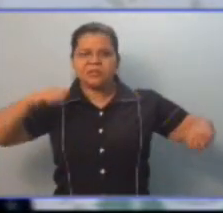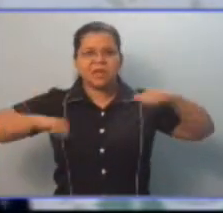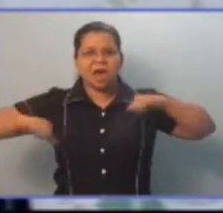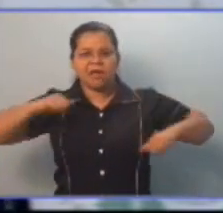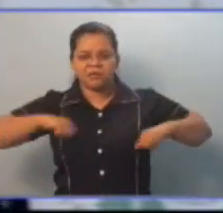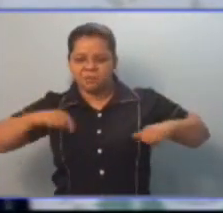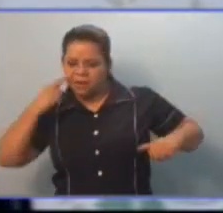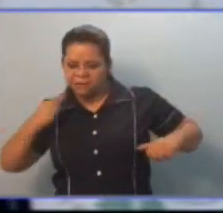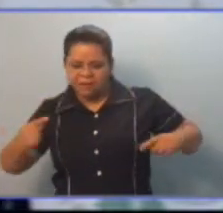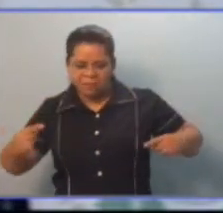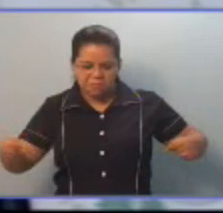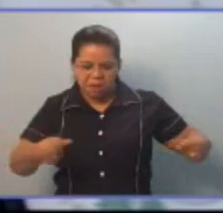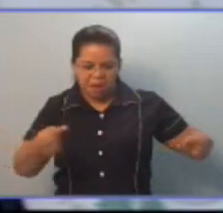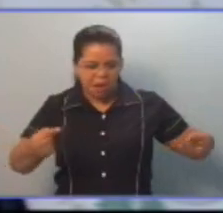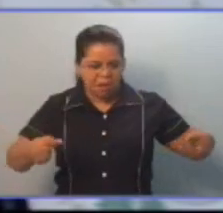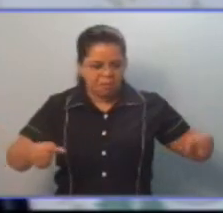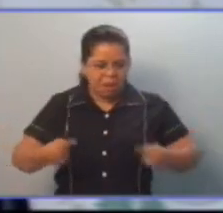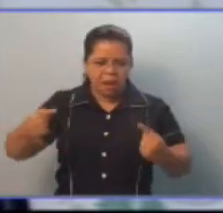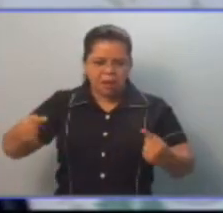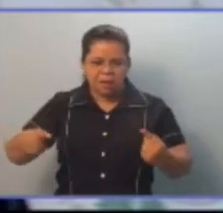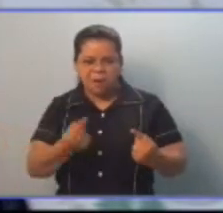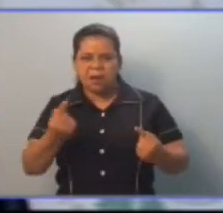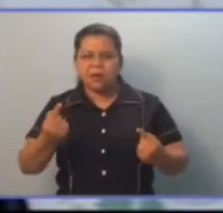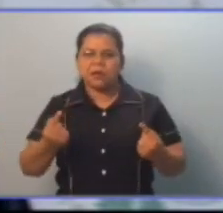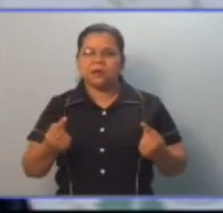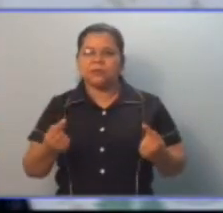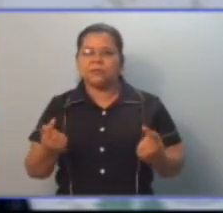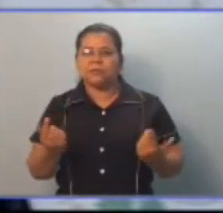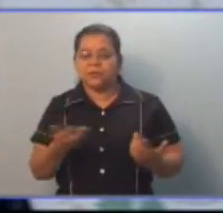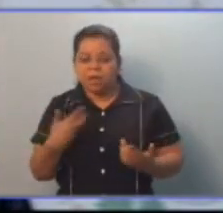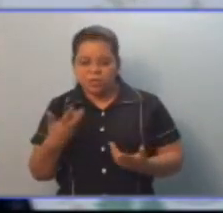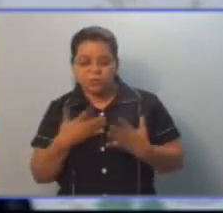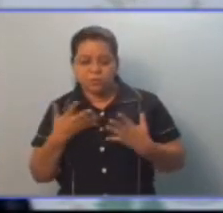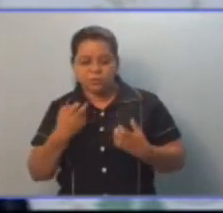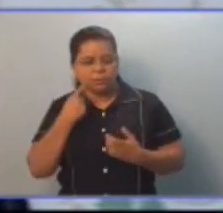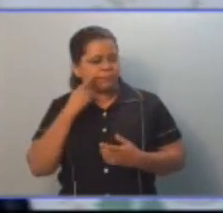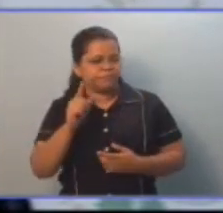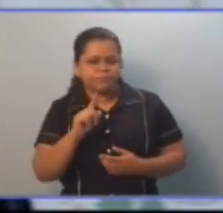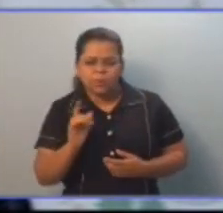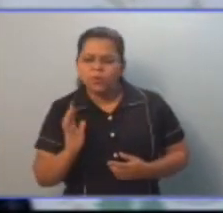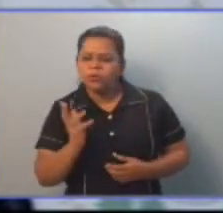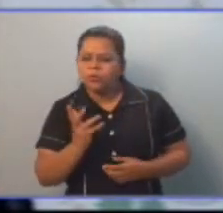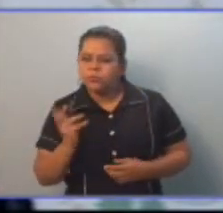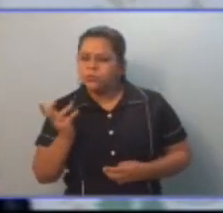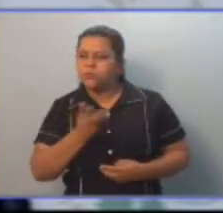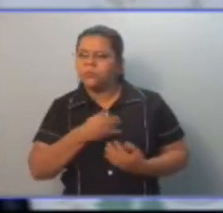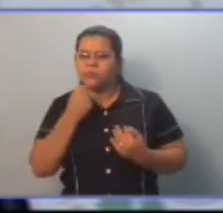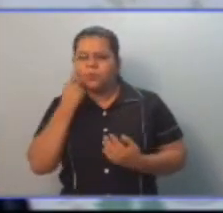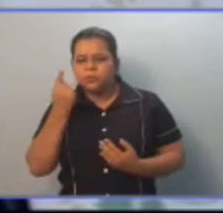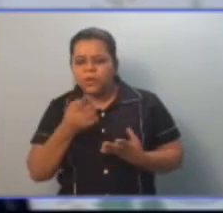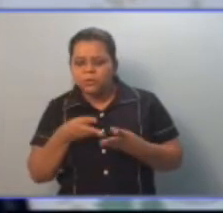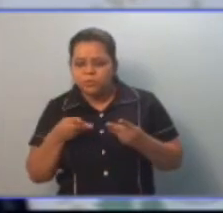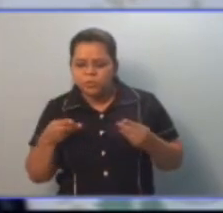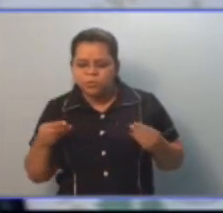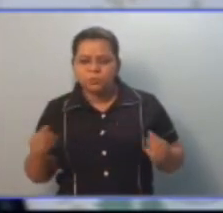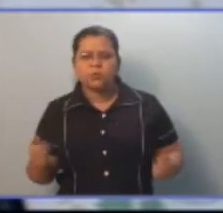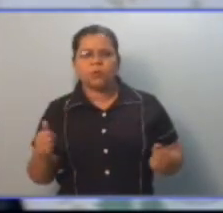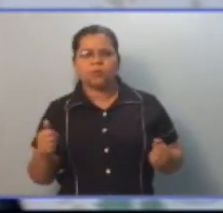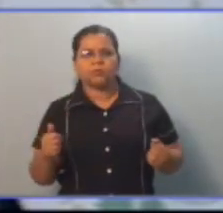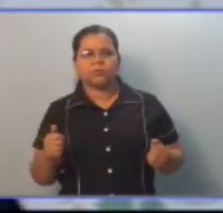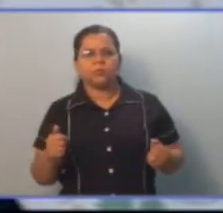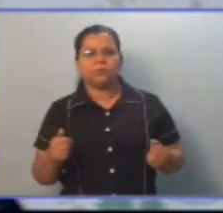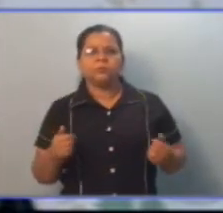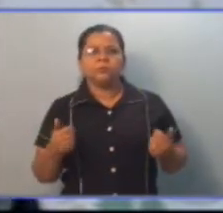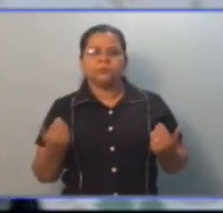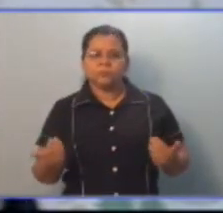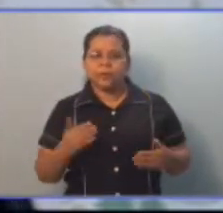veamos sangre todos los días para entretenernos, porque eso es lo que queremos. Entonces debemos de buscar una solución que sea solución